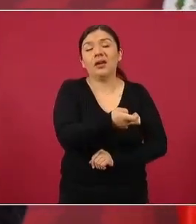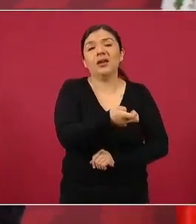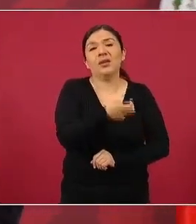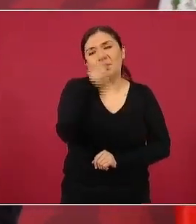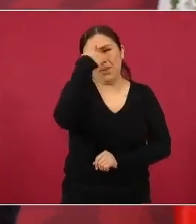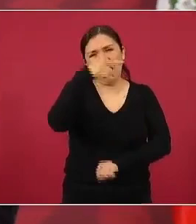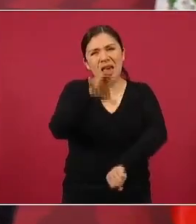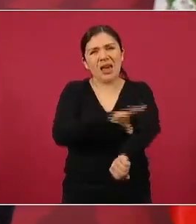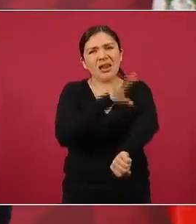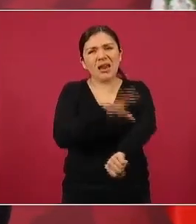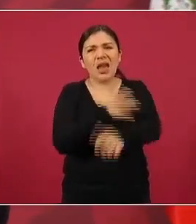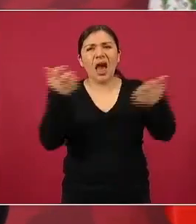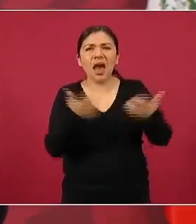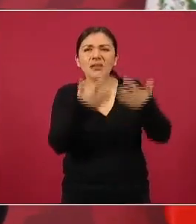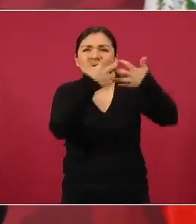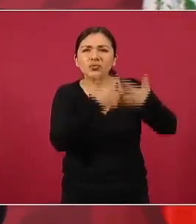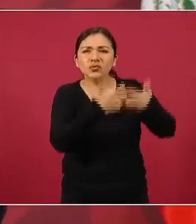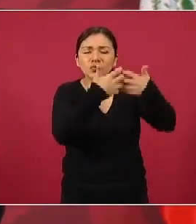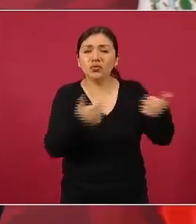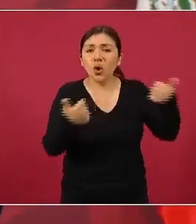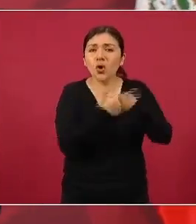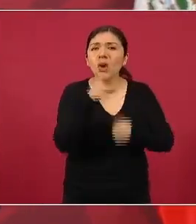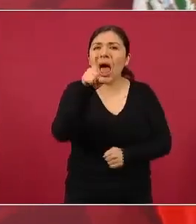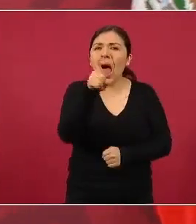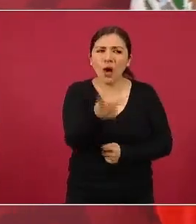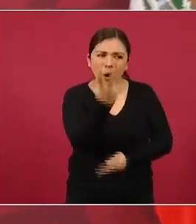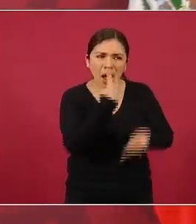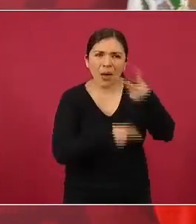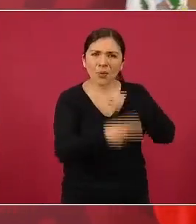la energía que se produce con agua,